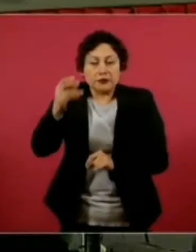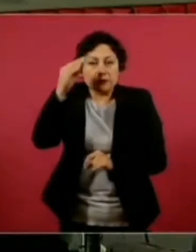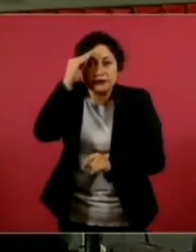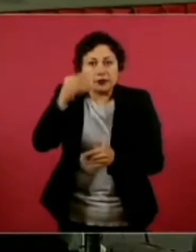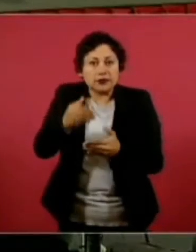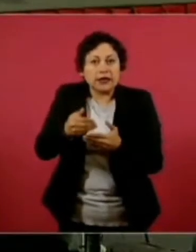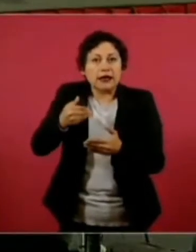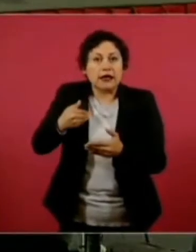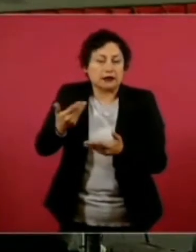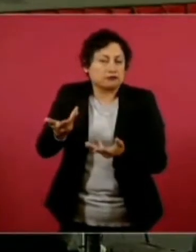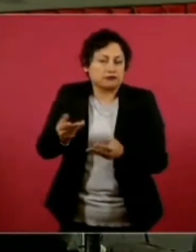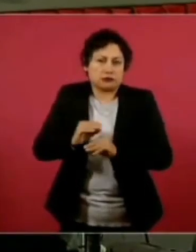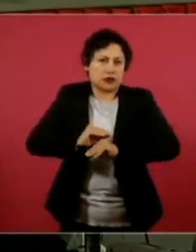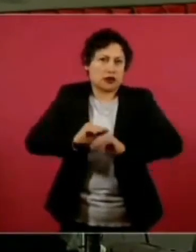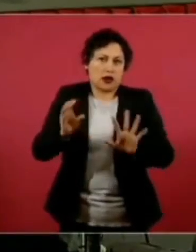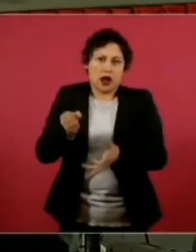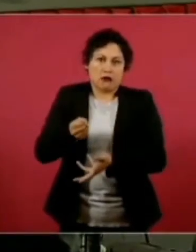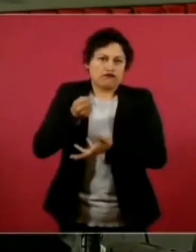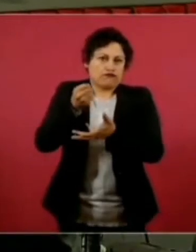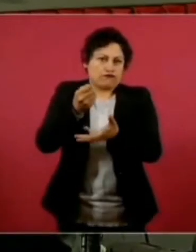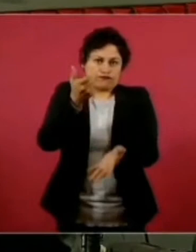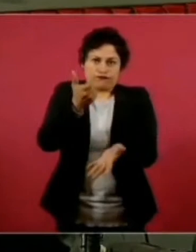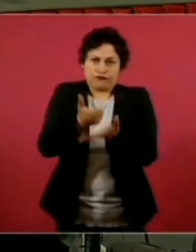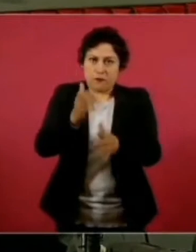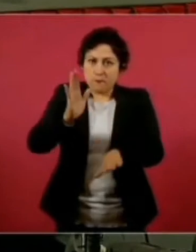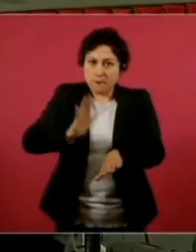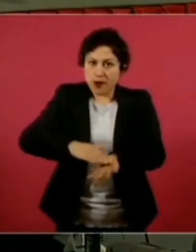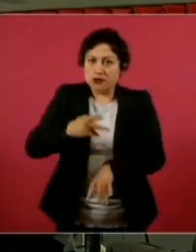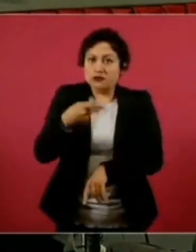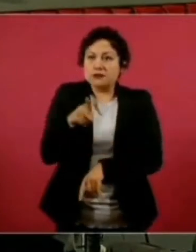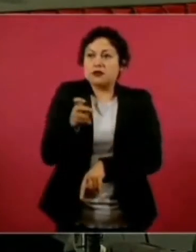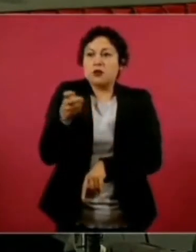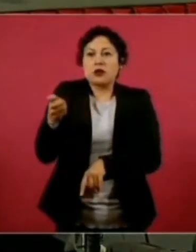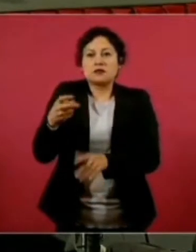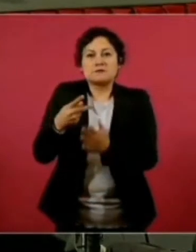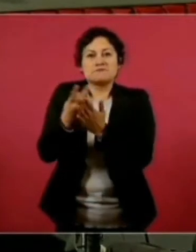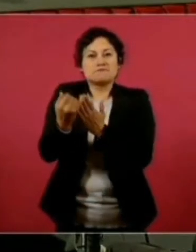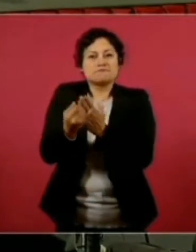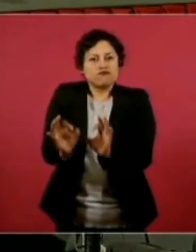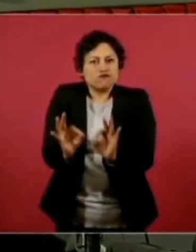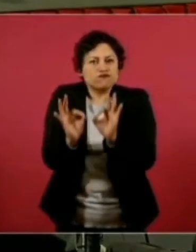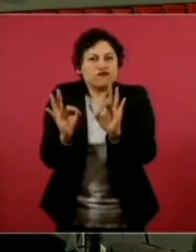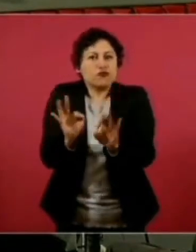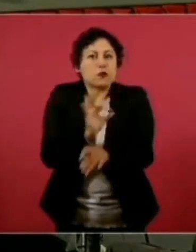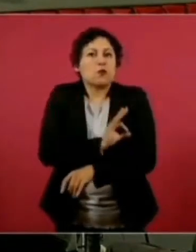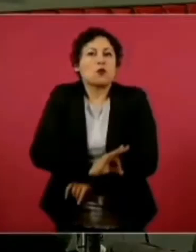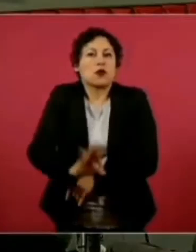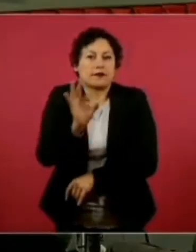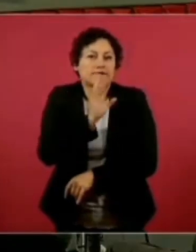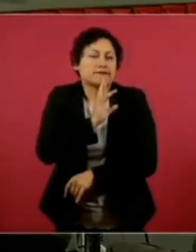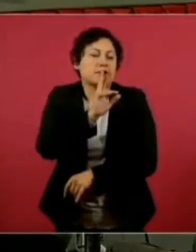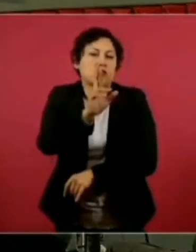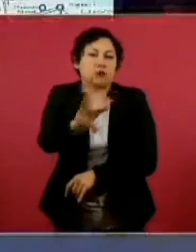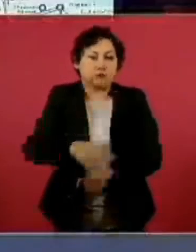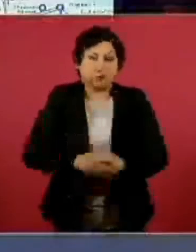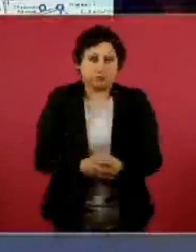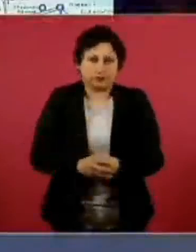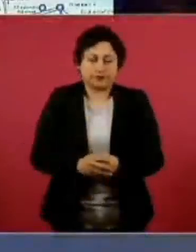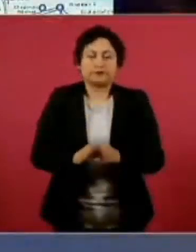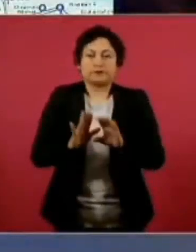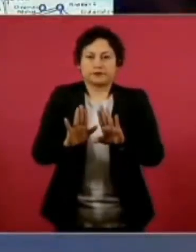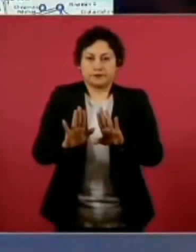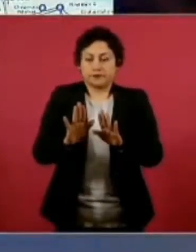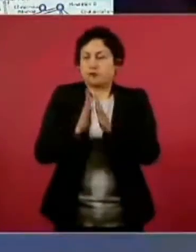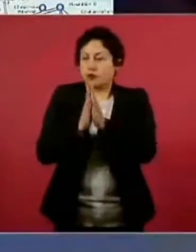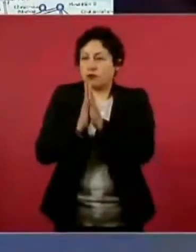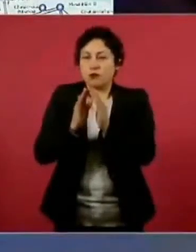mayor confiabilidad y es la manera adecuada en la que se hace la ejecución de los proyectos. Ahora bien, si podemos nuevamente alejar el mapa,